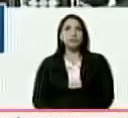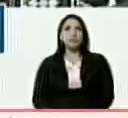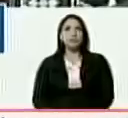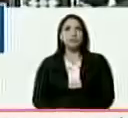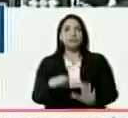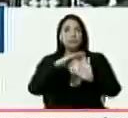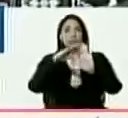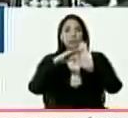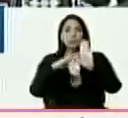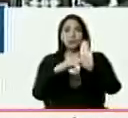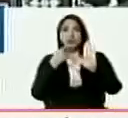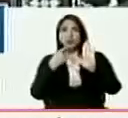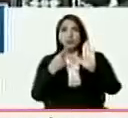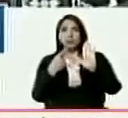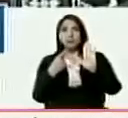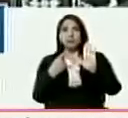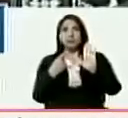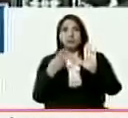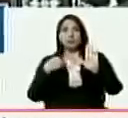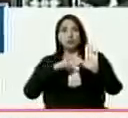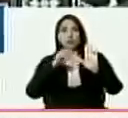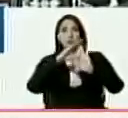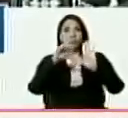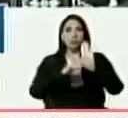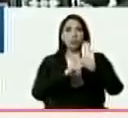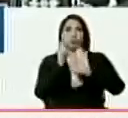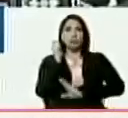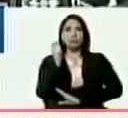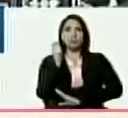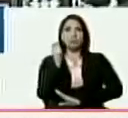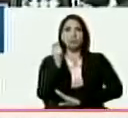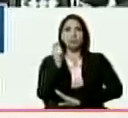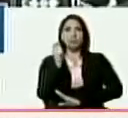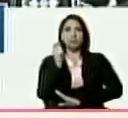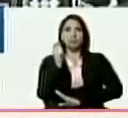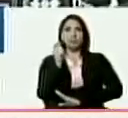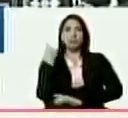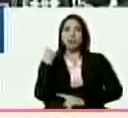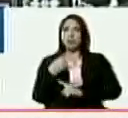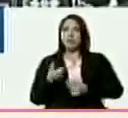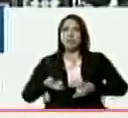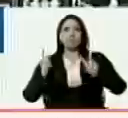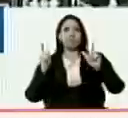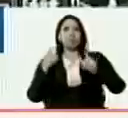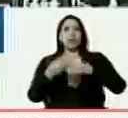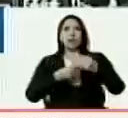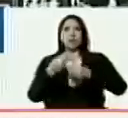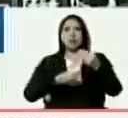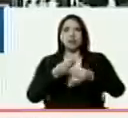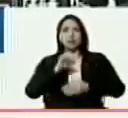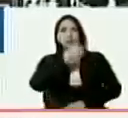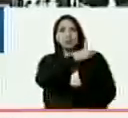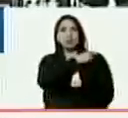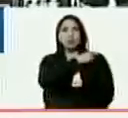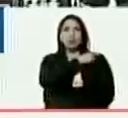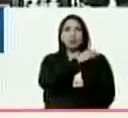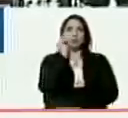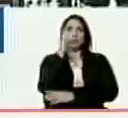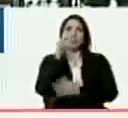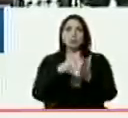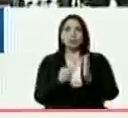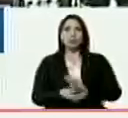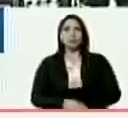establece nuestra Constitución que debe instalarse la Asamblea, una directiva de la Asamblea Nacional.